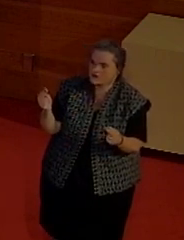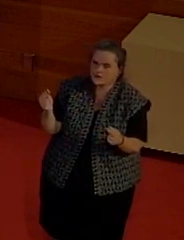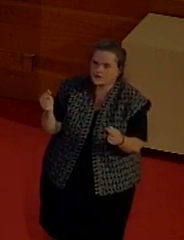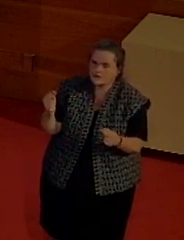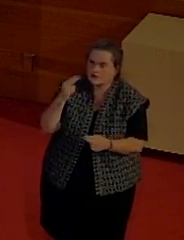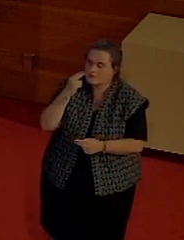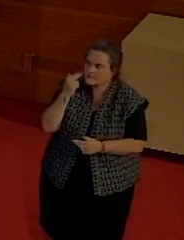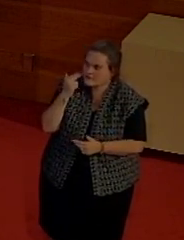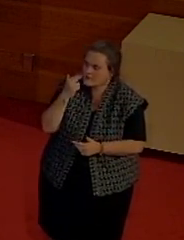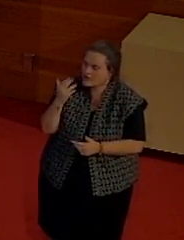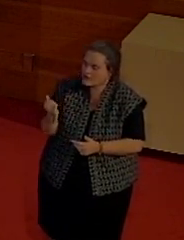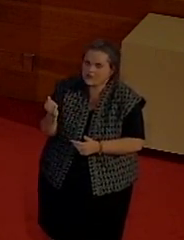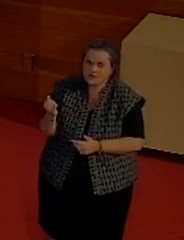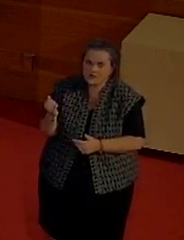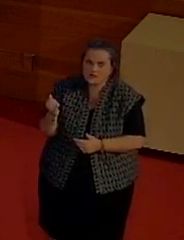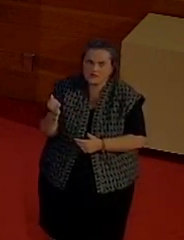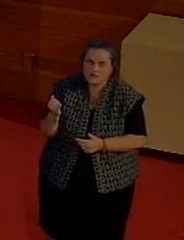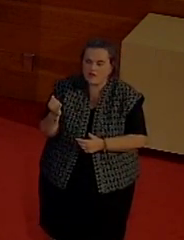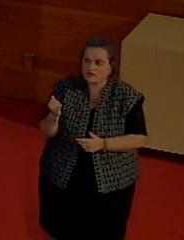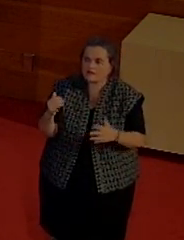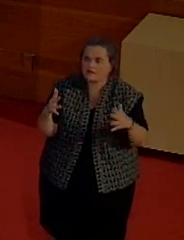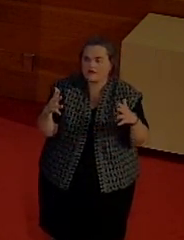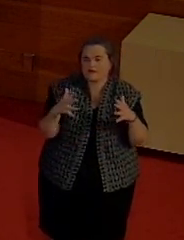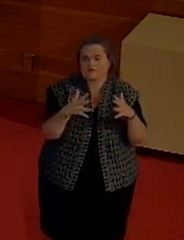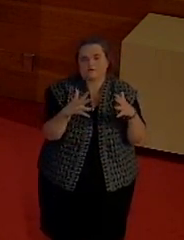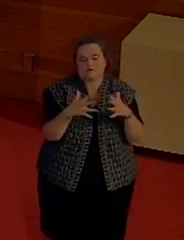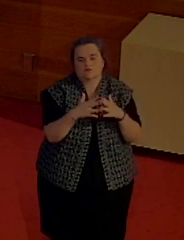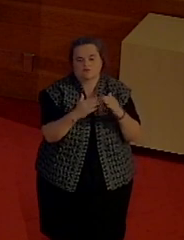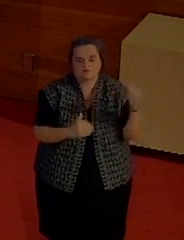que china pueda alcanzar a Estados Unidos